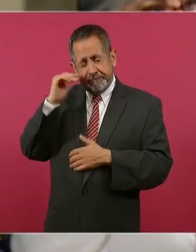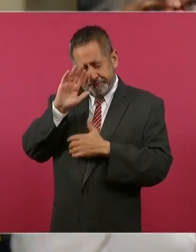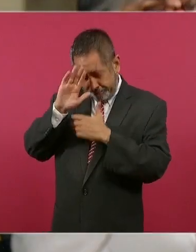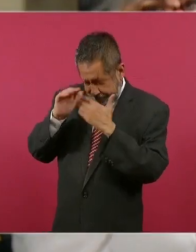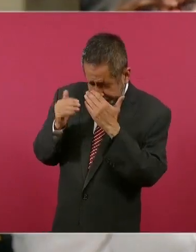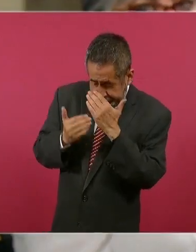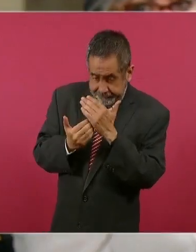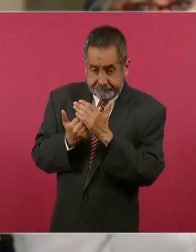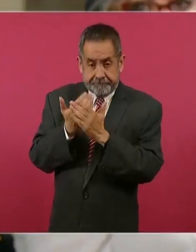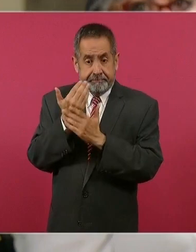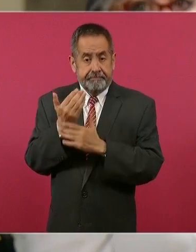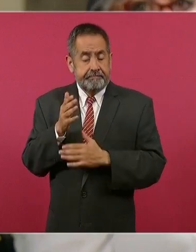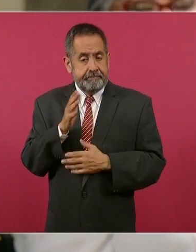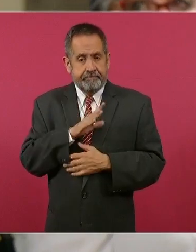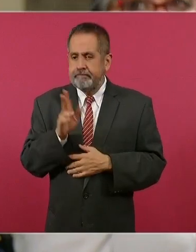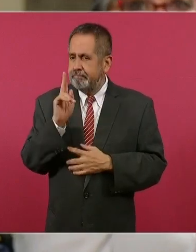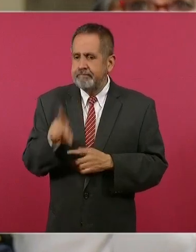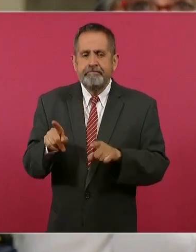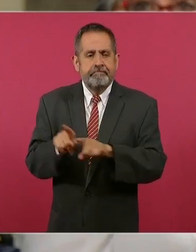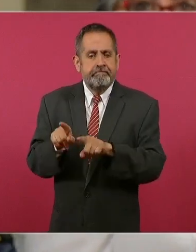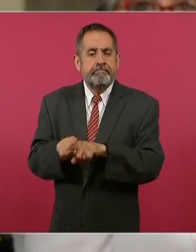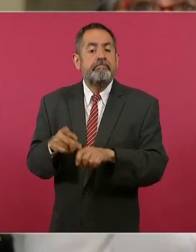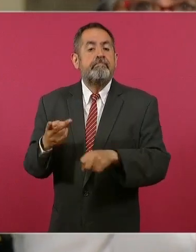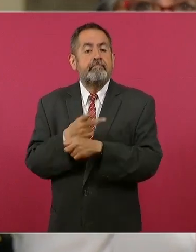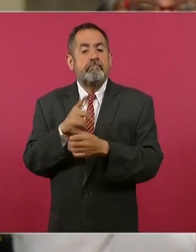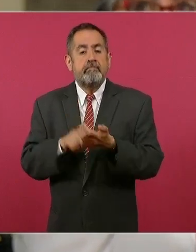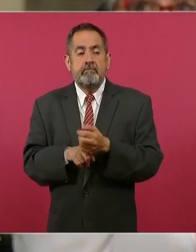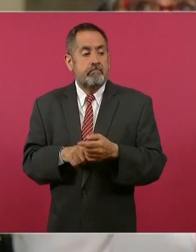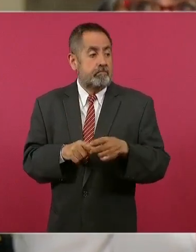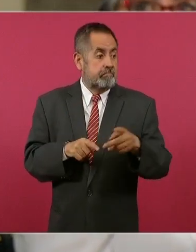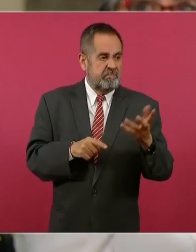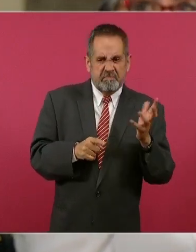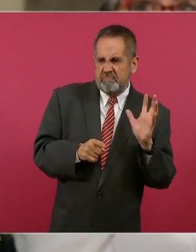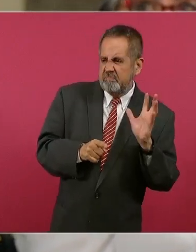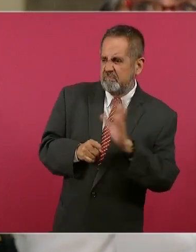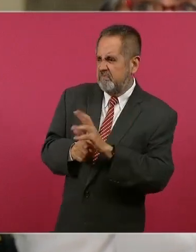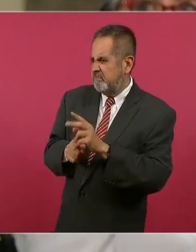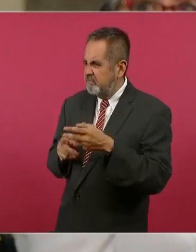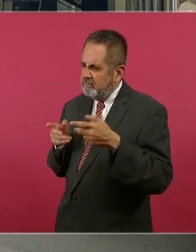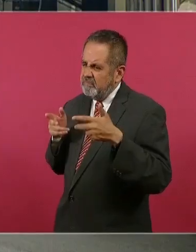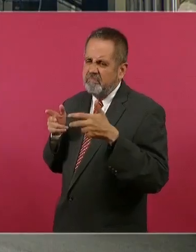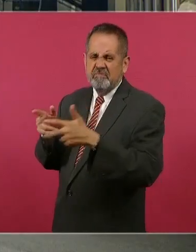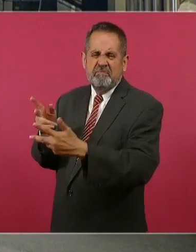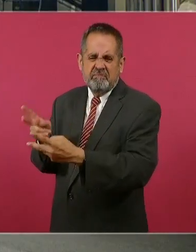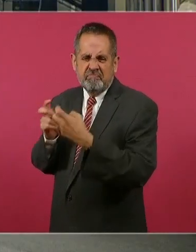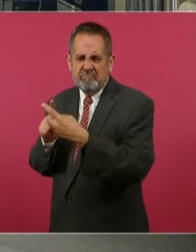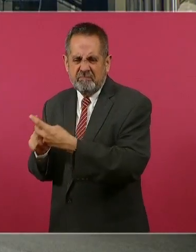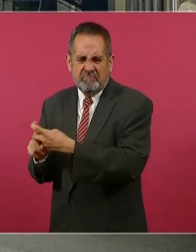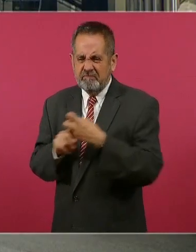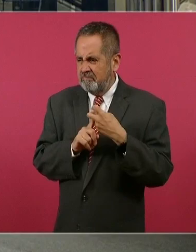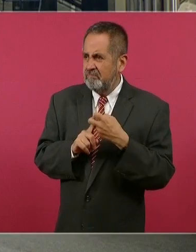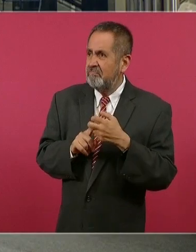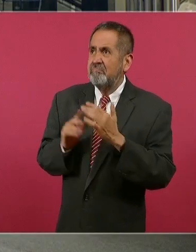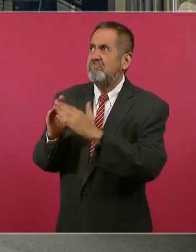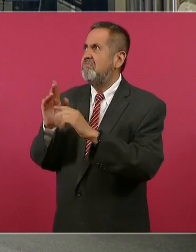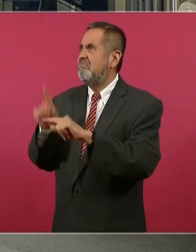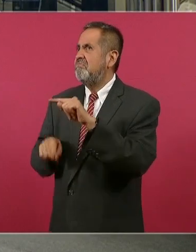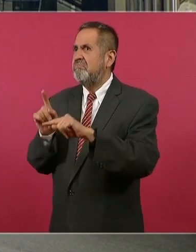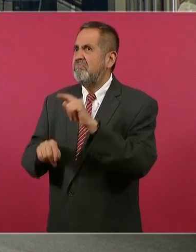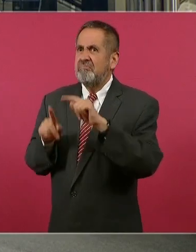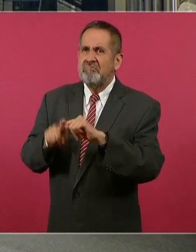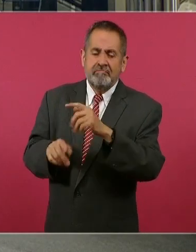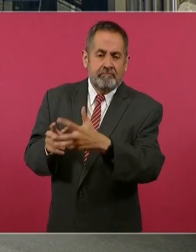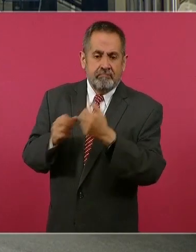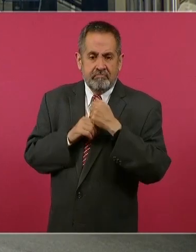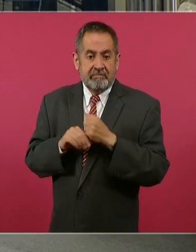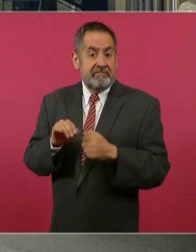madrugada, un hecho similar, ocurrido un despojo, secuestro y robo con violencia a casa habitación e